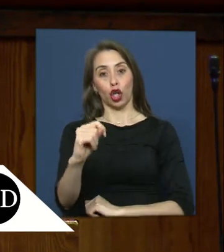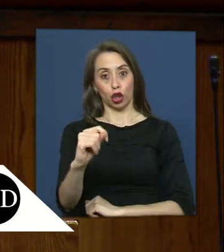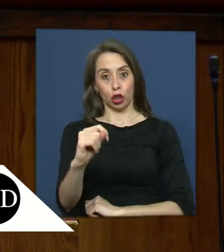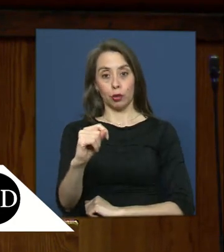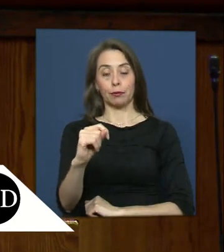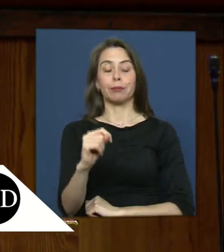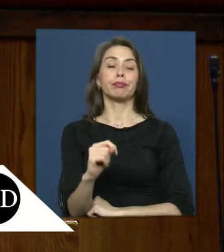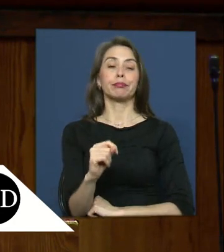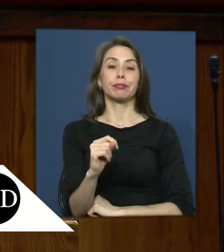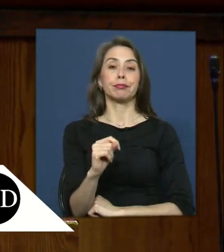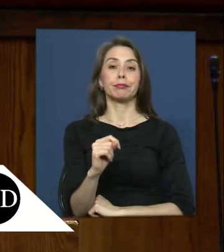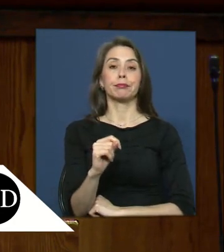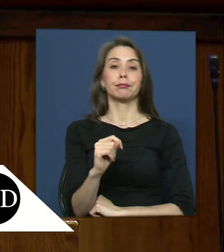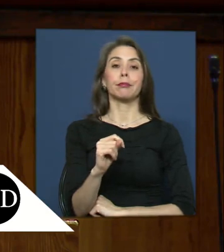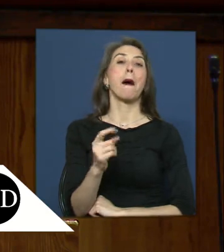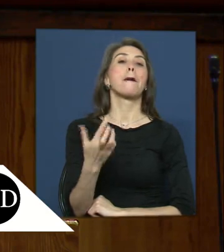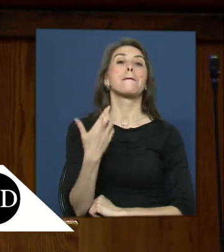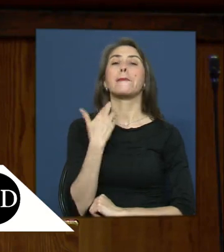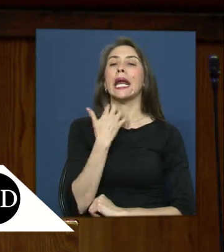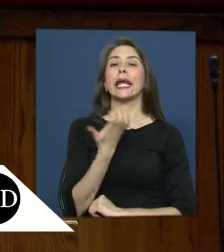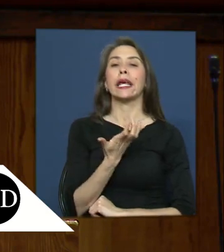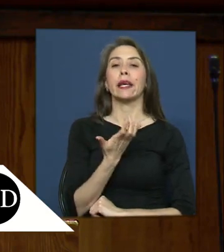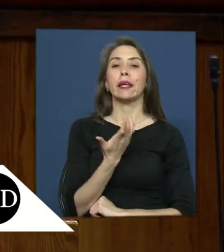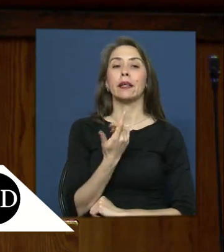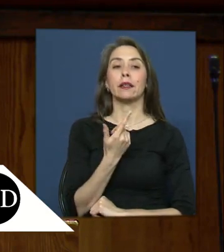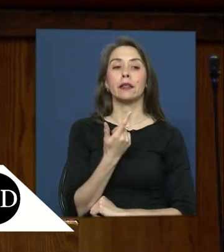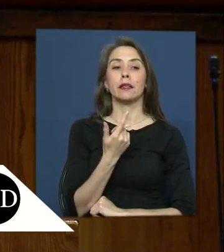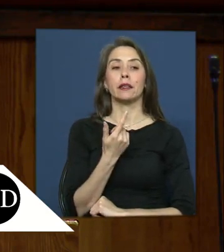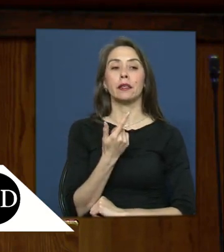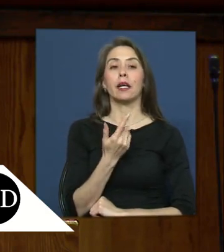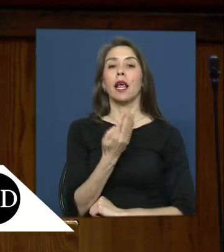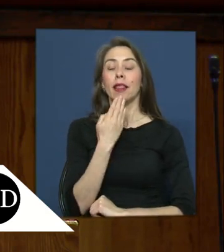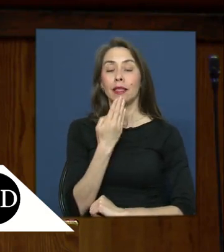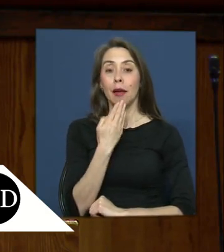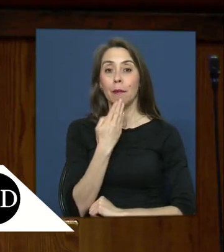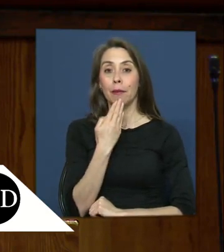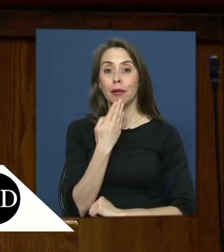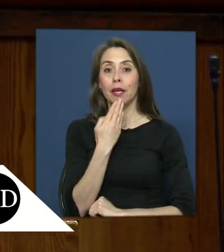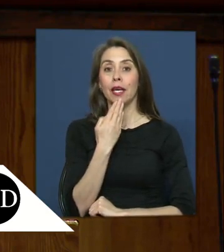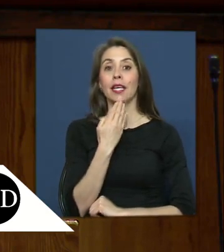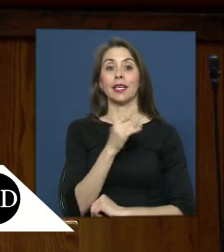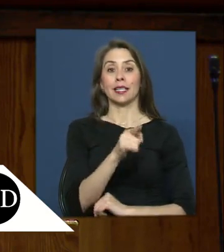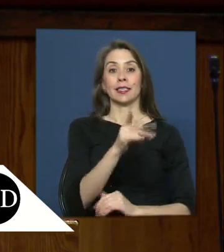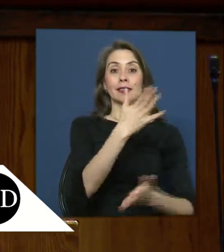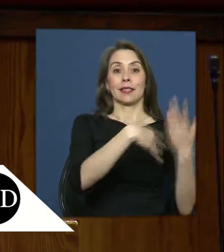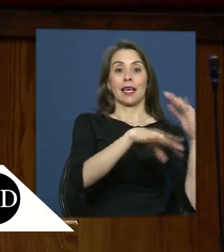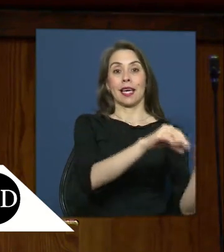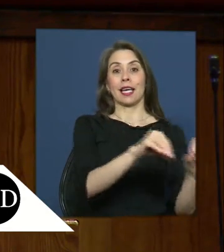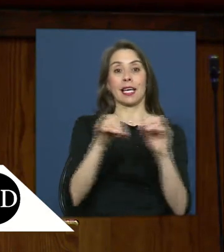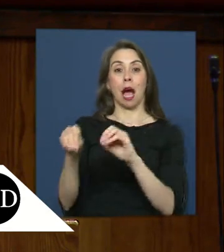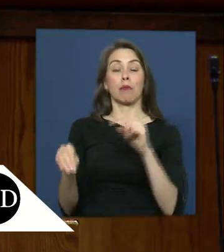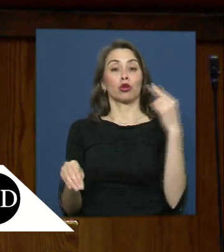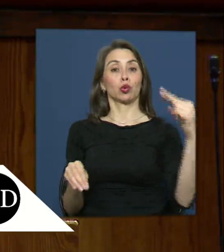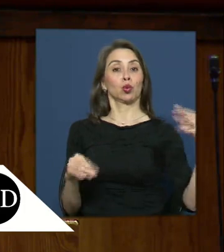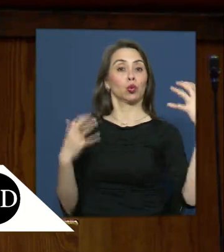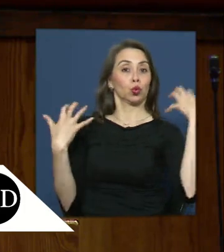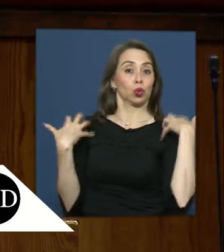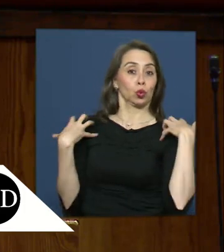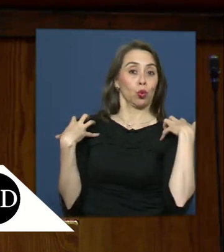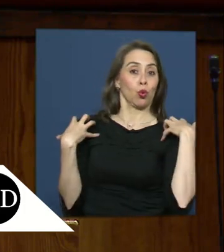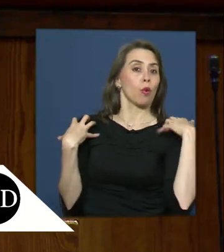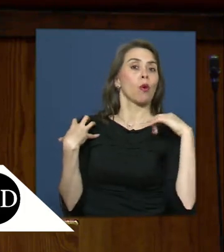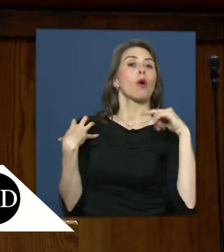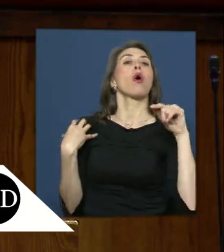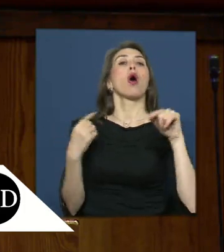Tribunales de modo de también efectuar el tal traslado de competencia en materia